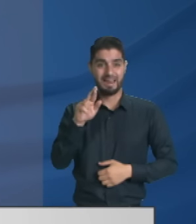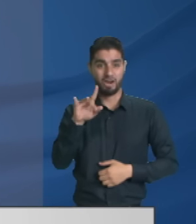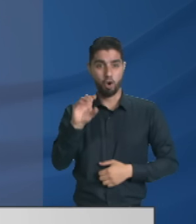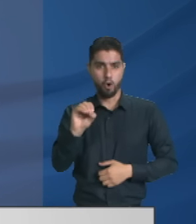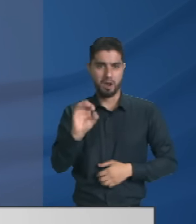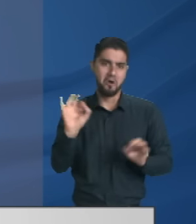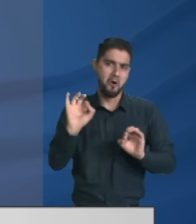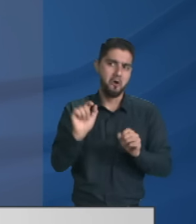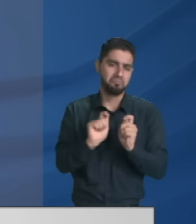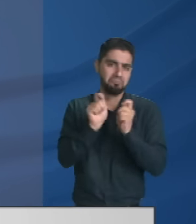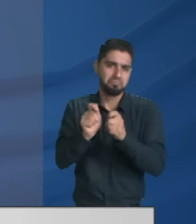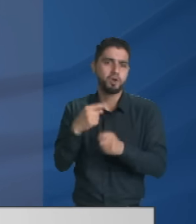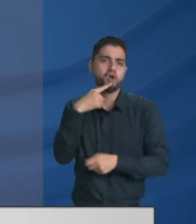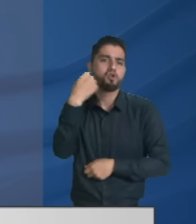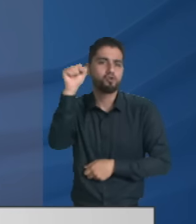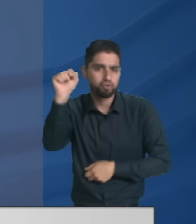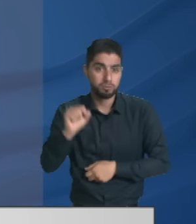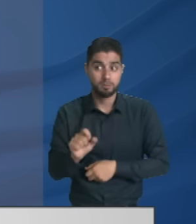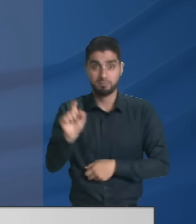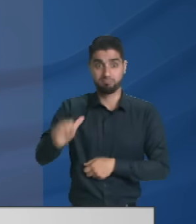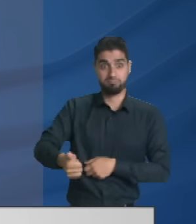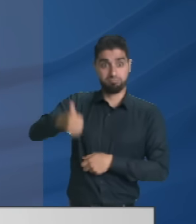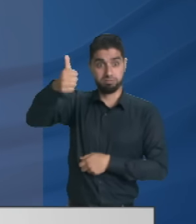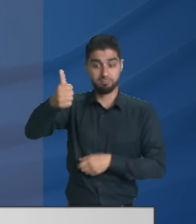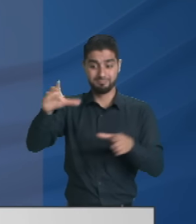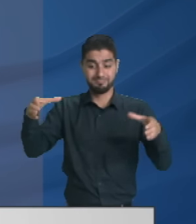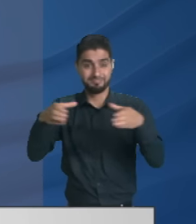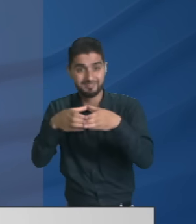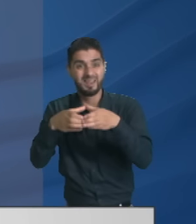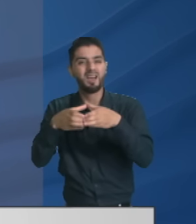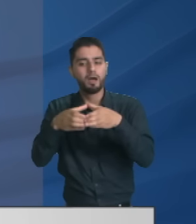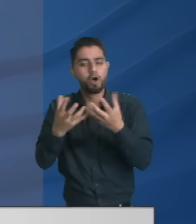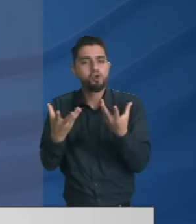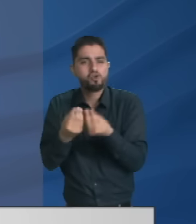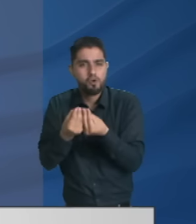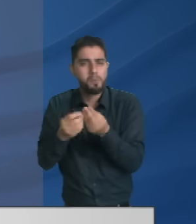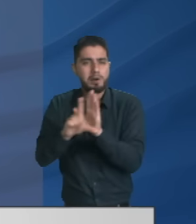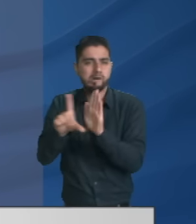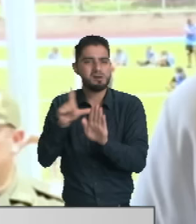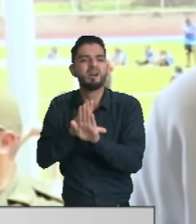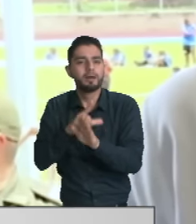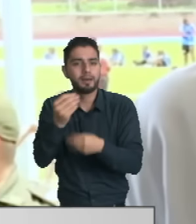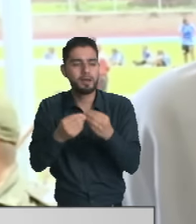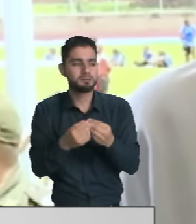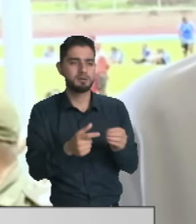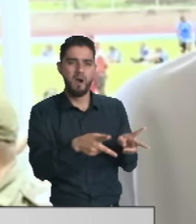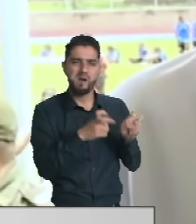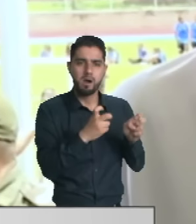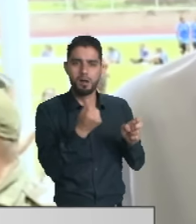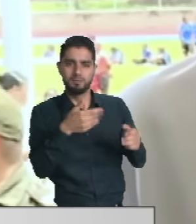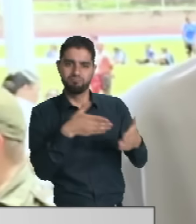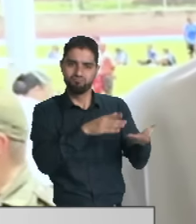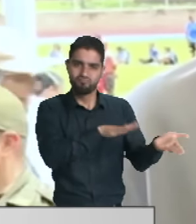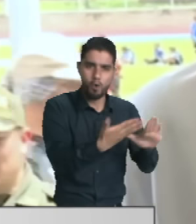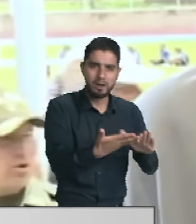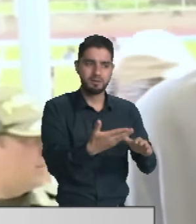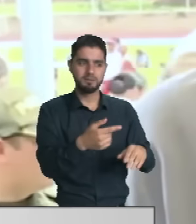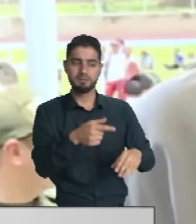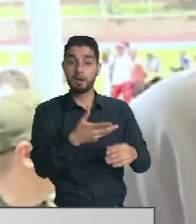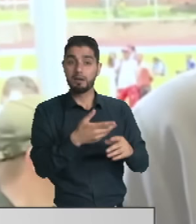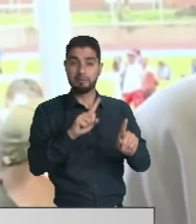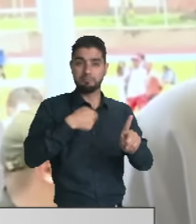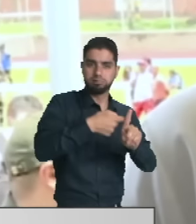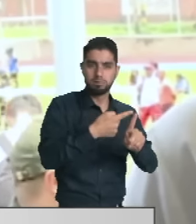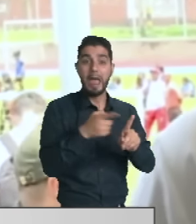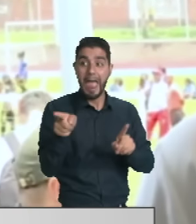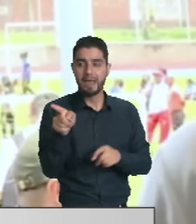banda La Inmaculada, organización que genera terror en Tuluá con los delitos de extorsión y homicidios. Alias Figueroa o El Ruso. Este